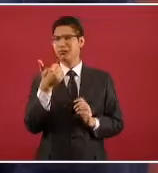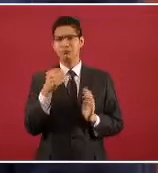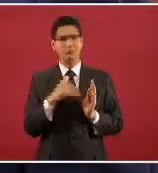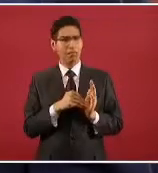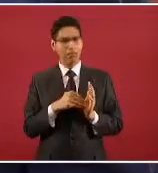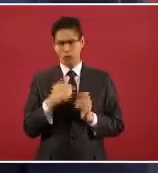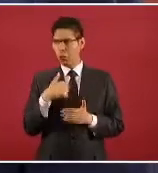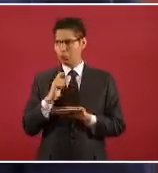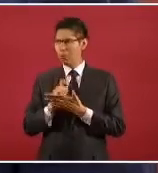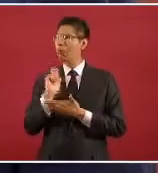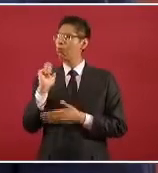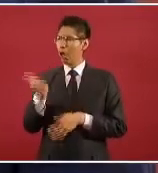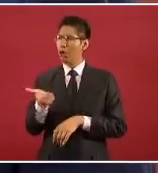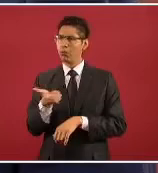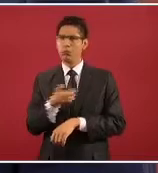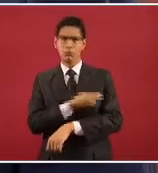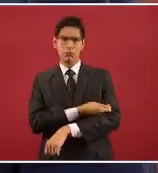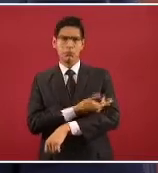qué?